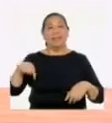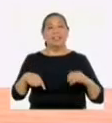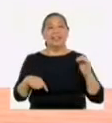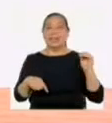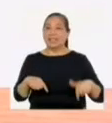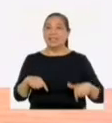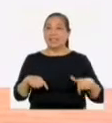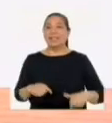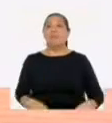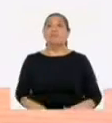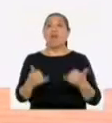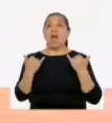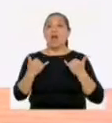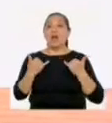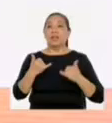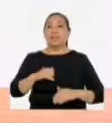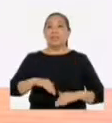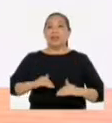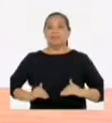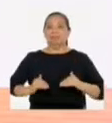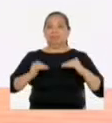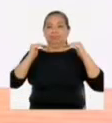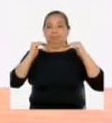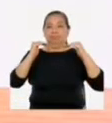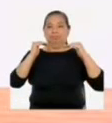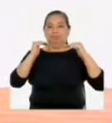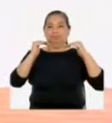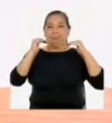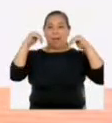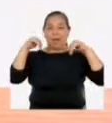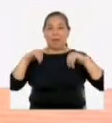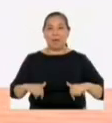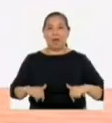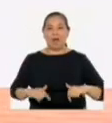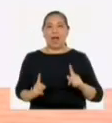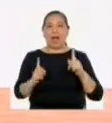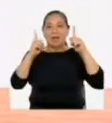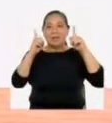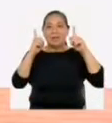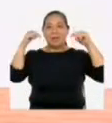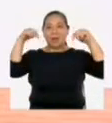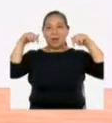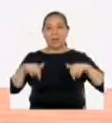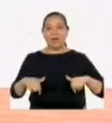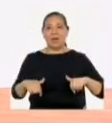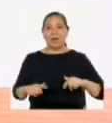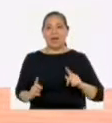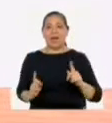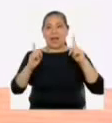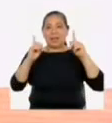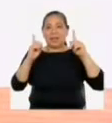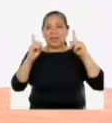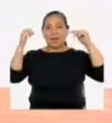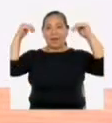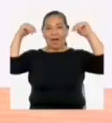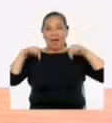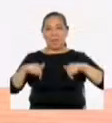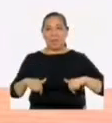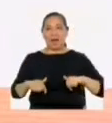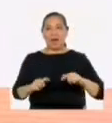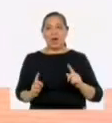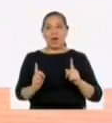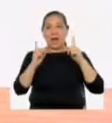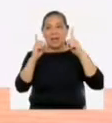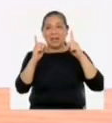derecha, izquierda. Ahora arriba, abajo. Arriba, abajo. Arriba, abajo. Arriba,